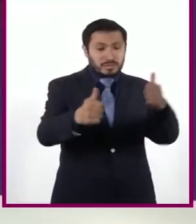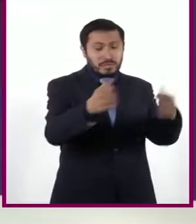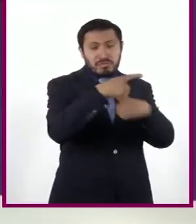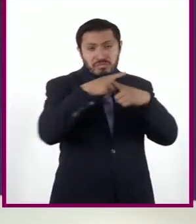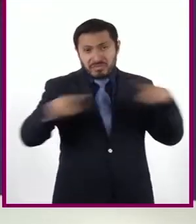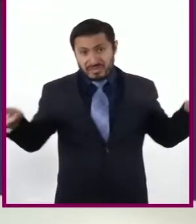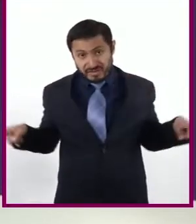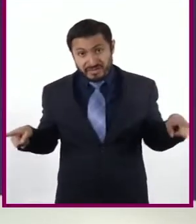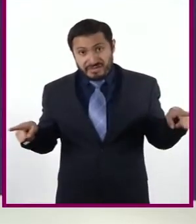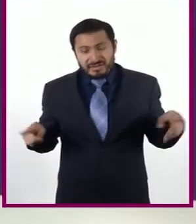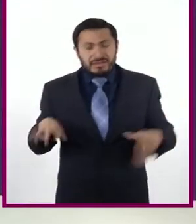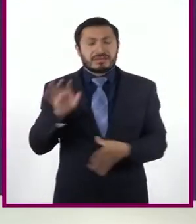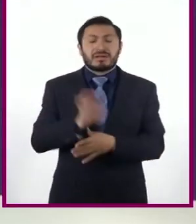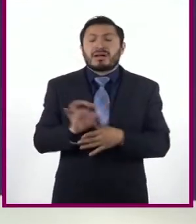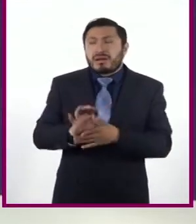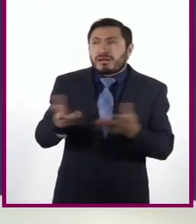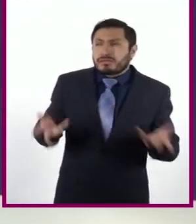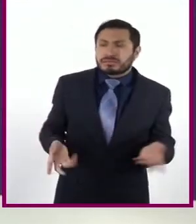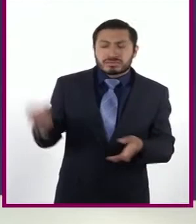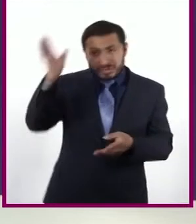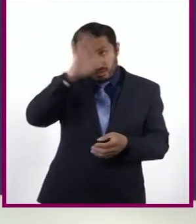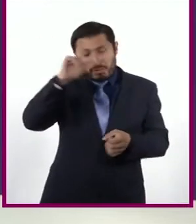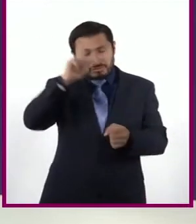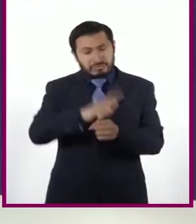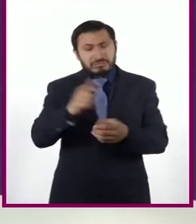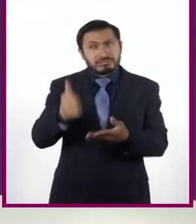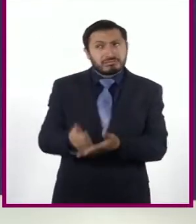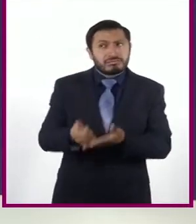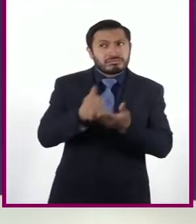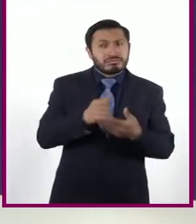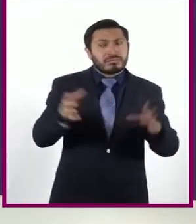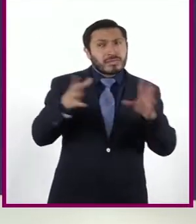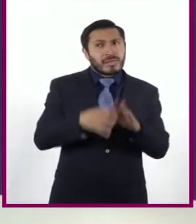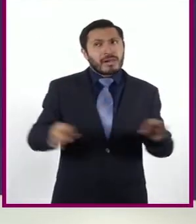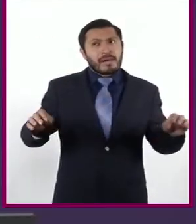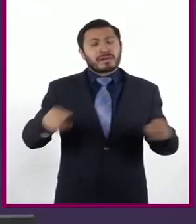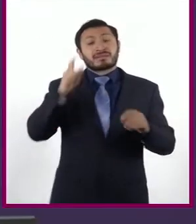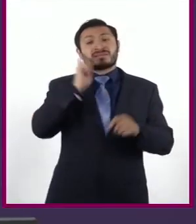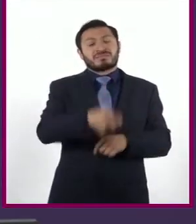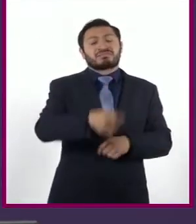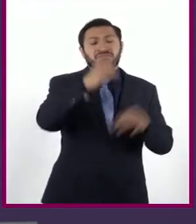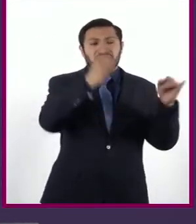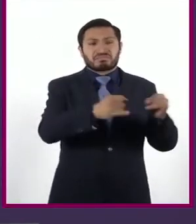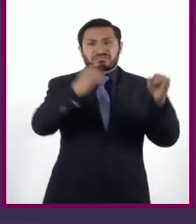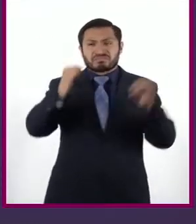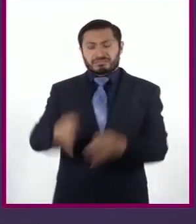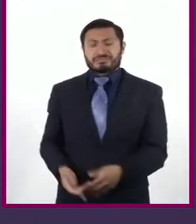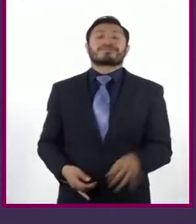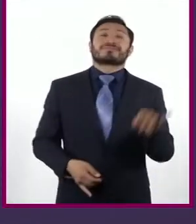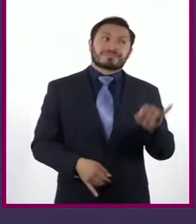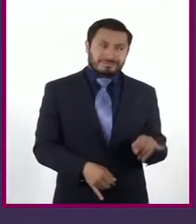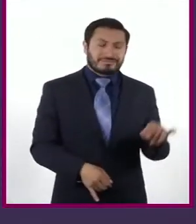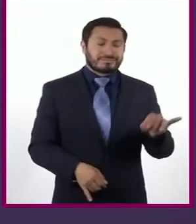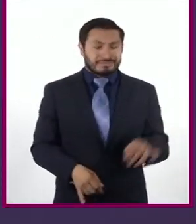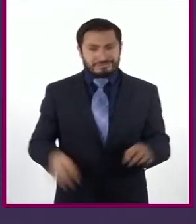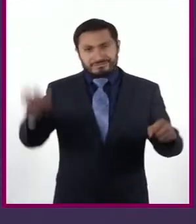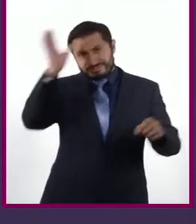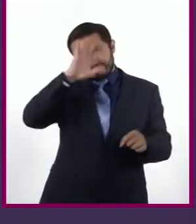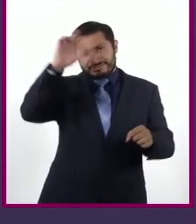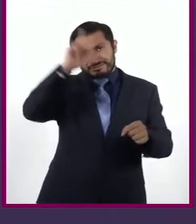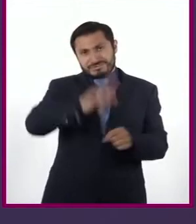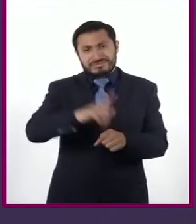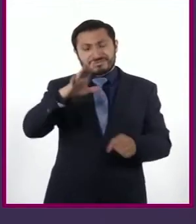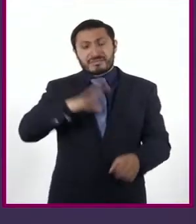Entonces, maestra, ¿la cultura nos ayuda a definir quiénes somos? Sí, por supuesto. La cultura nos